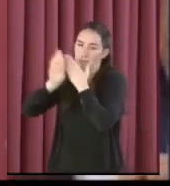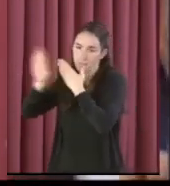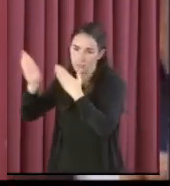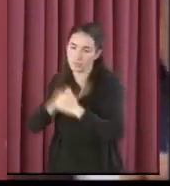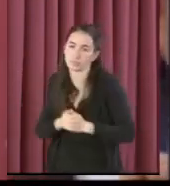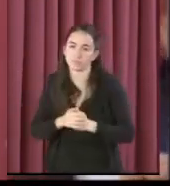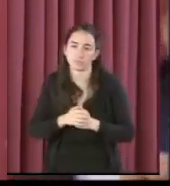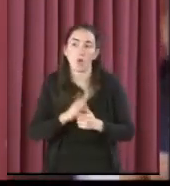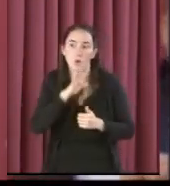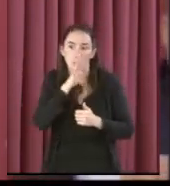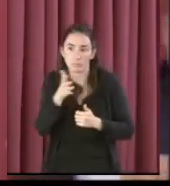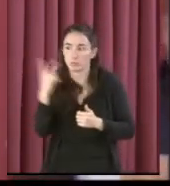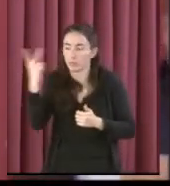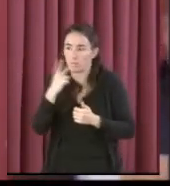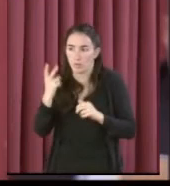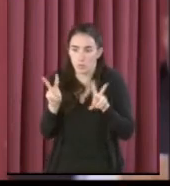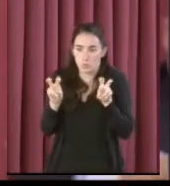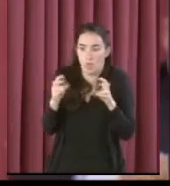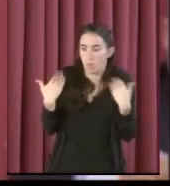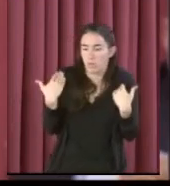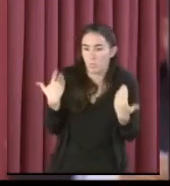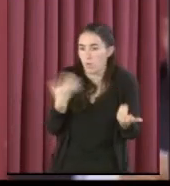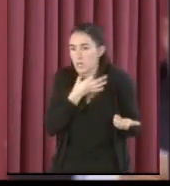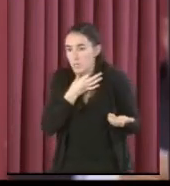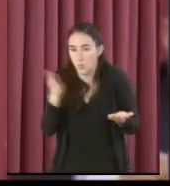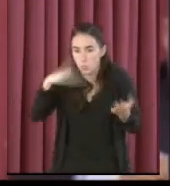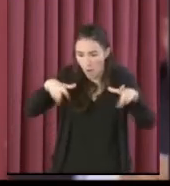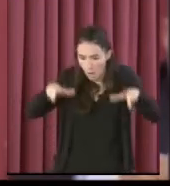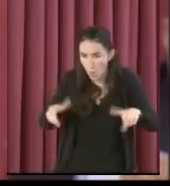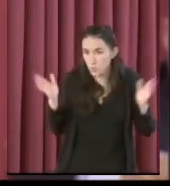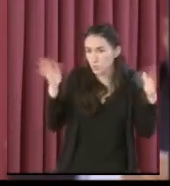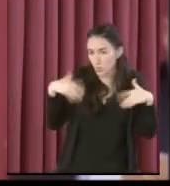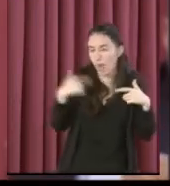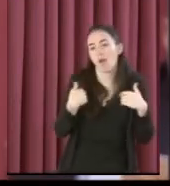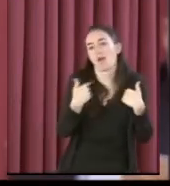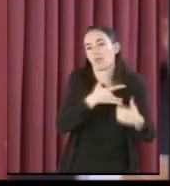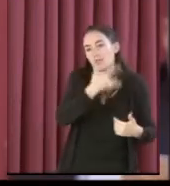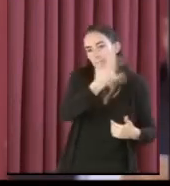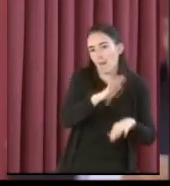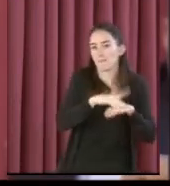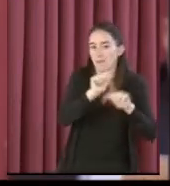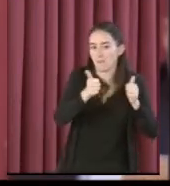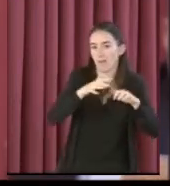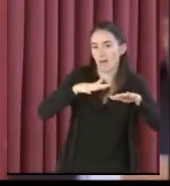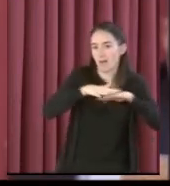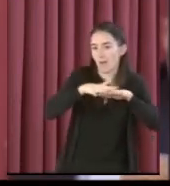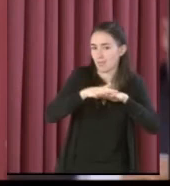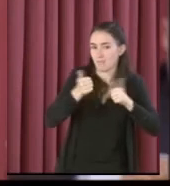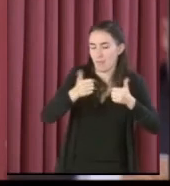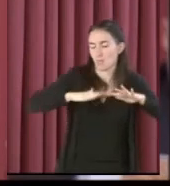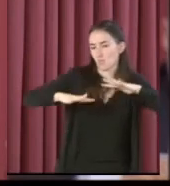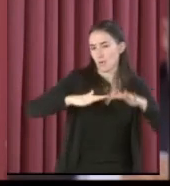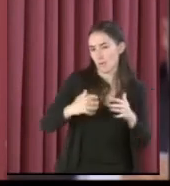antigüedad tienen garantizada su sede para poder tener un tejido asociativo vecinal fuerte. Y hablando